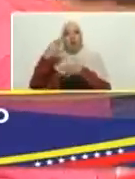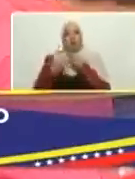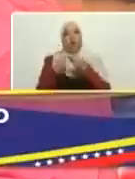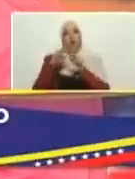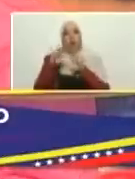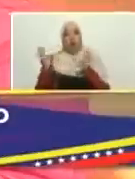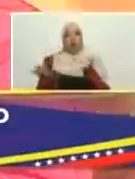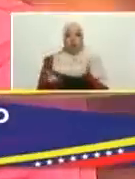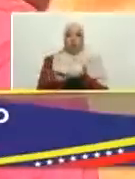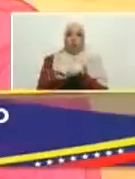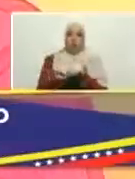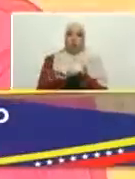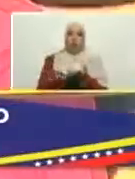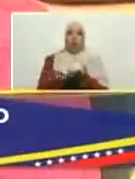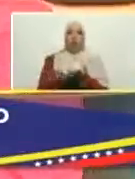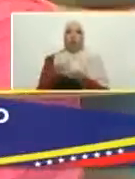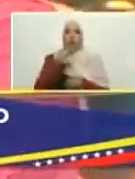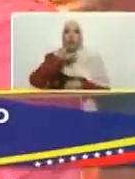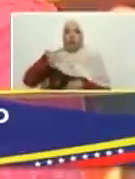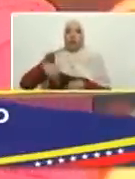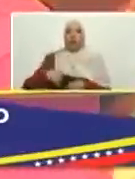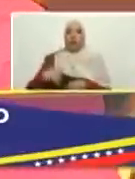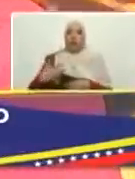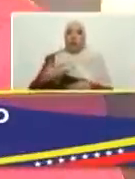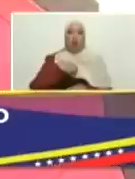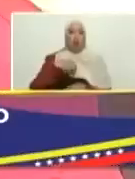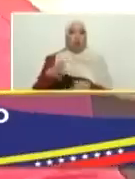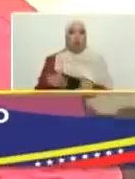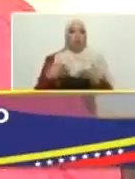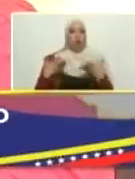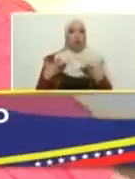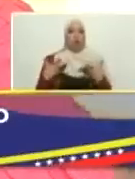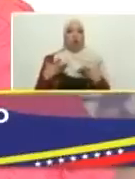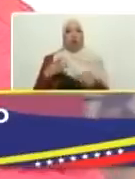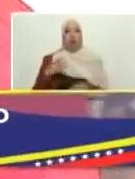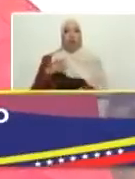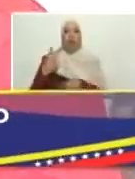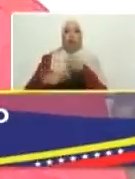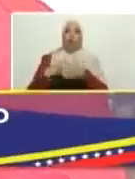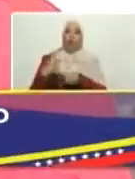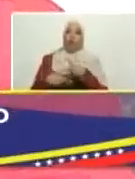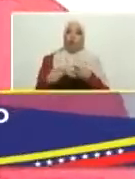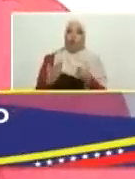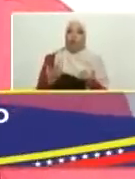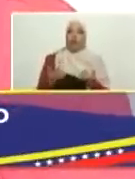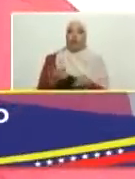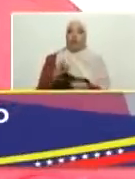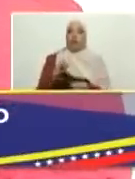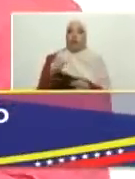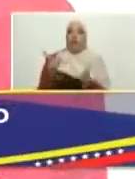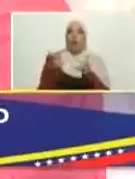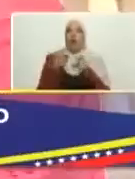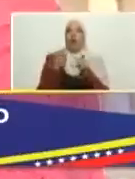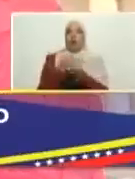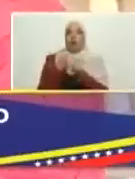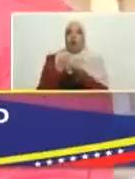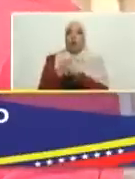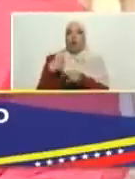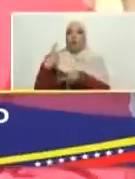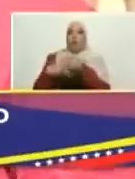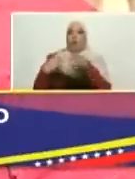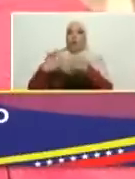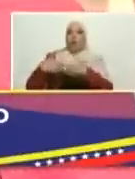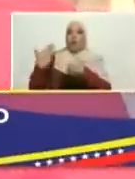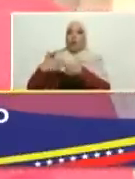del mundo, un modelo inaceptable. Porque si tú produces algo, gas, petróleo